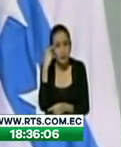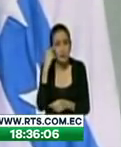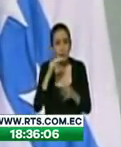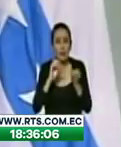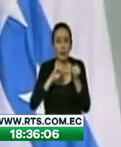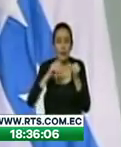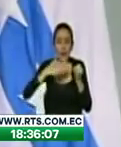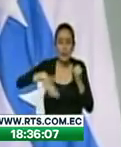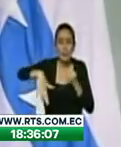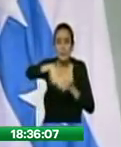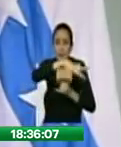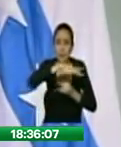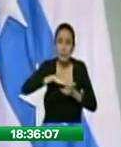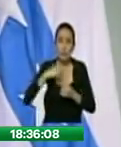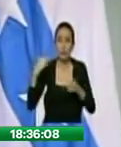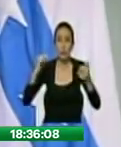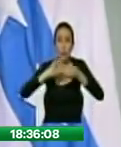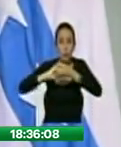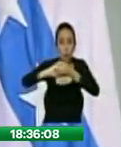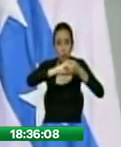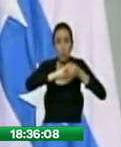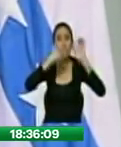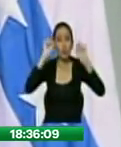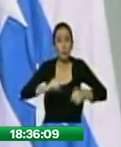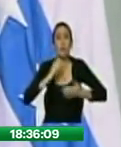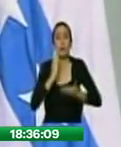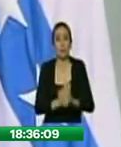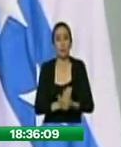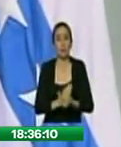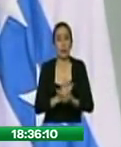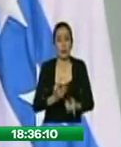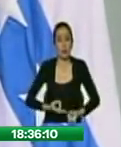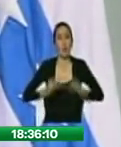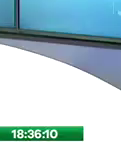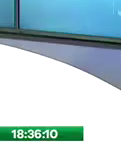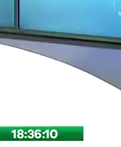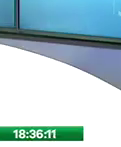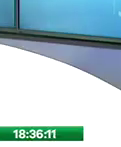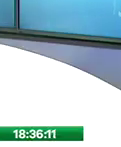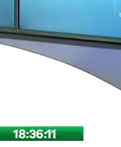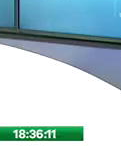juntos. Si lo hacemos así, salvaremos muchas vidas.